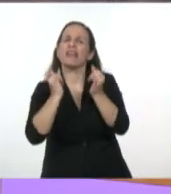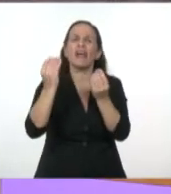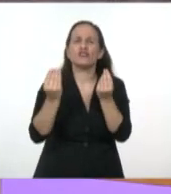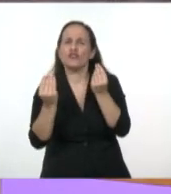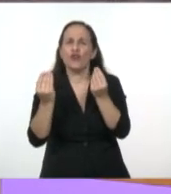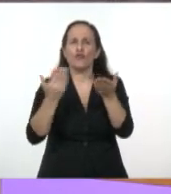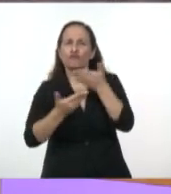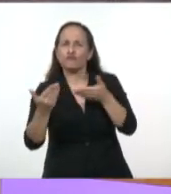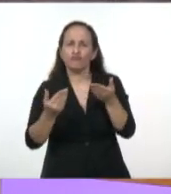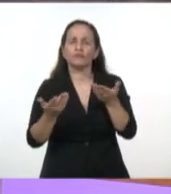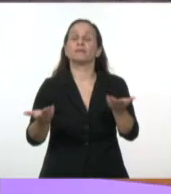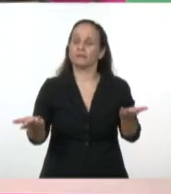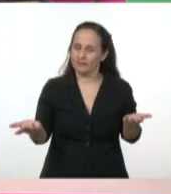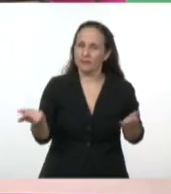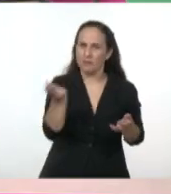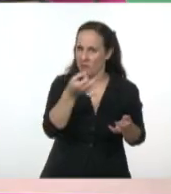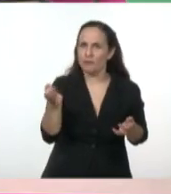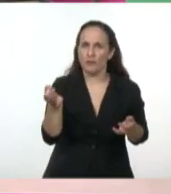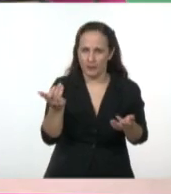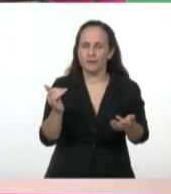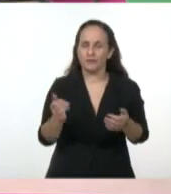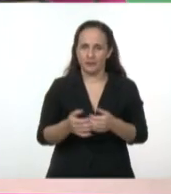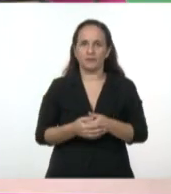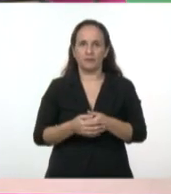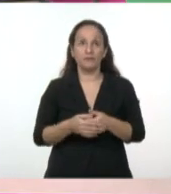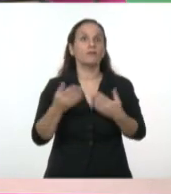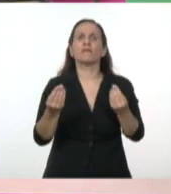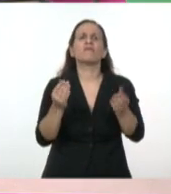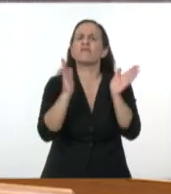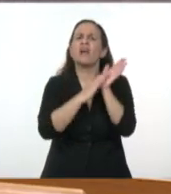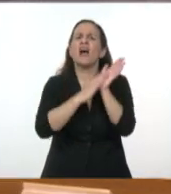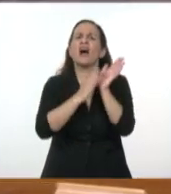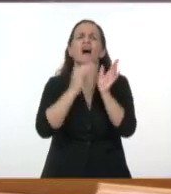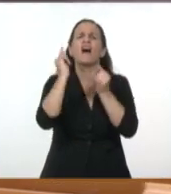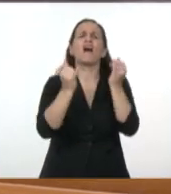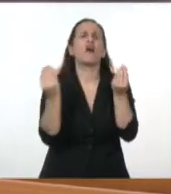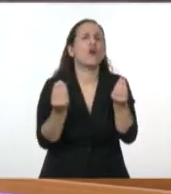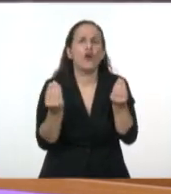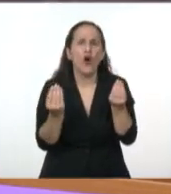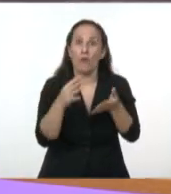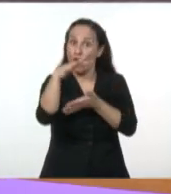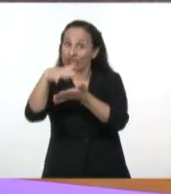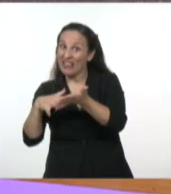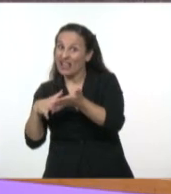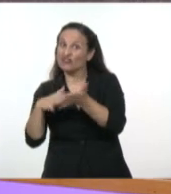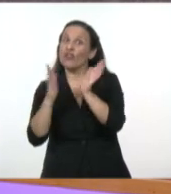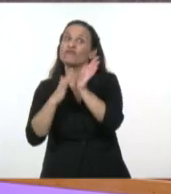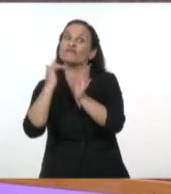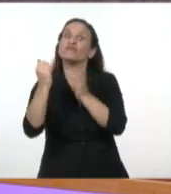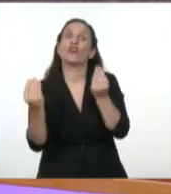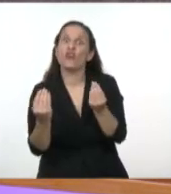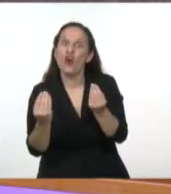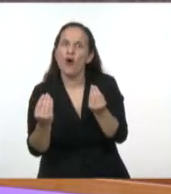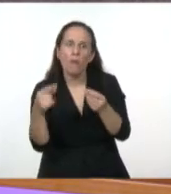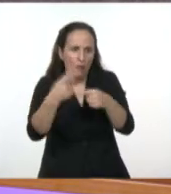ver ahora en nuestra actividad es cómo se formulan estos argumentos, cómo aparecen en los textos y cuáles son los recursos